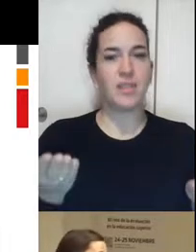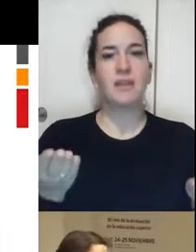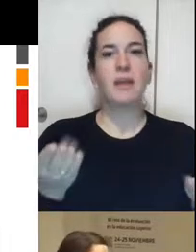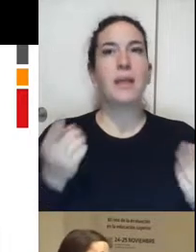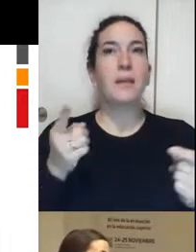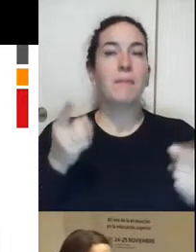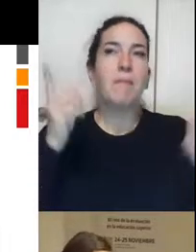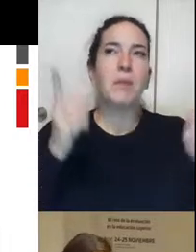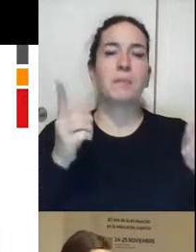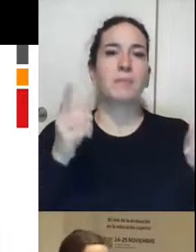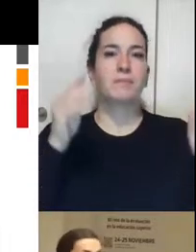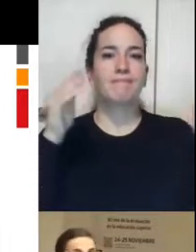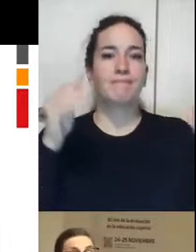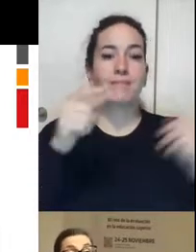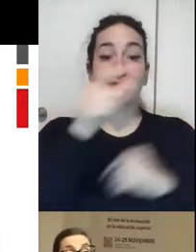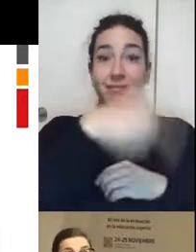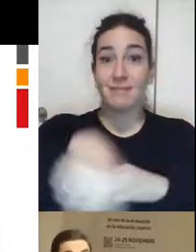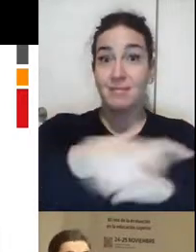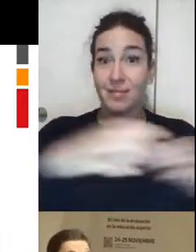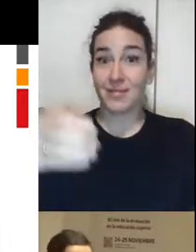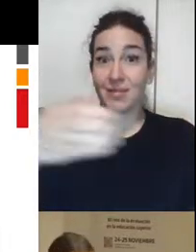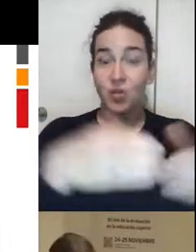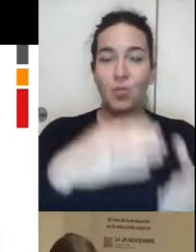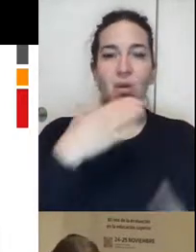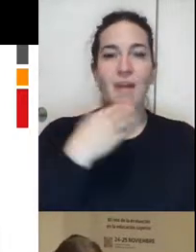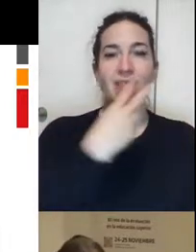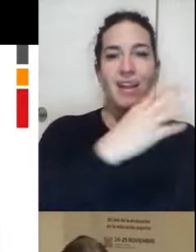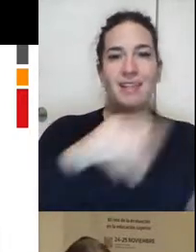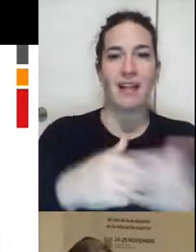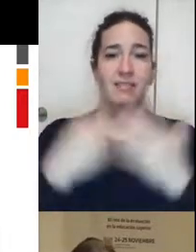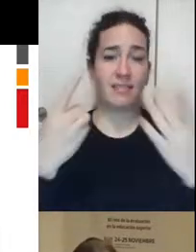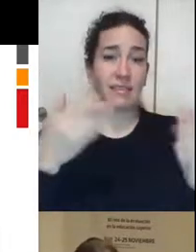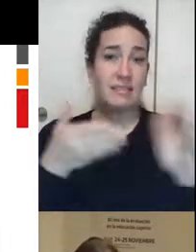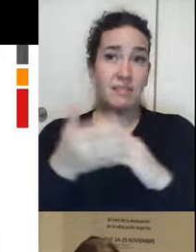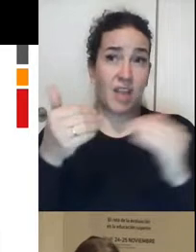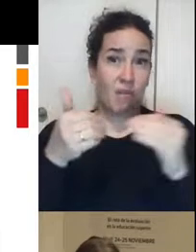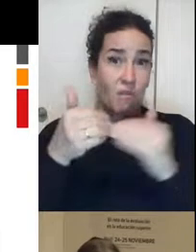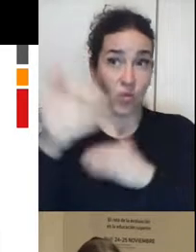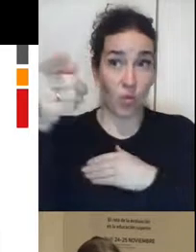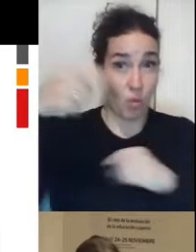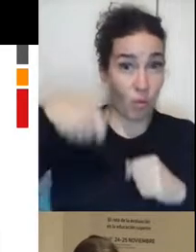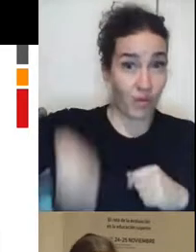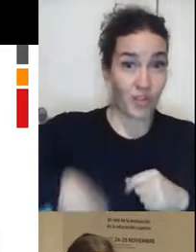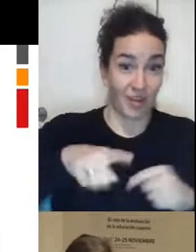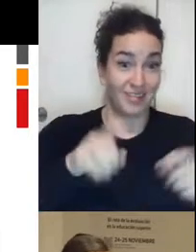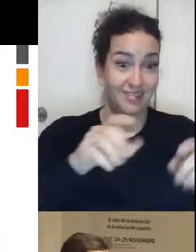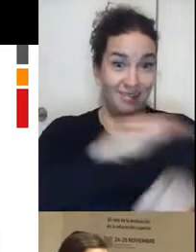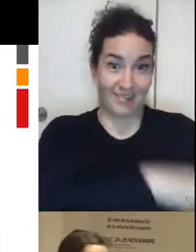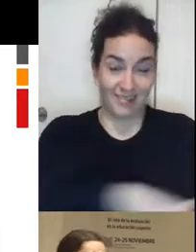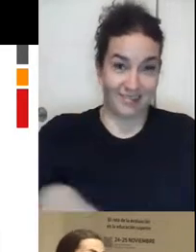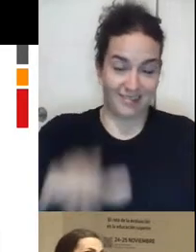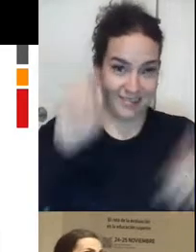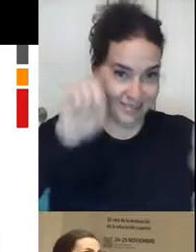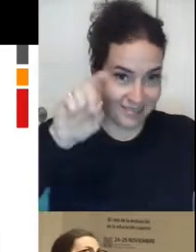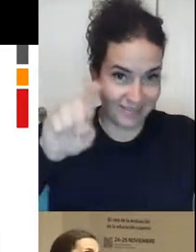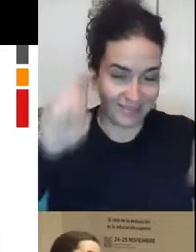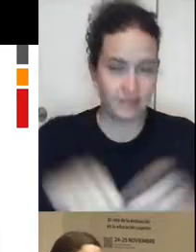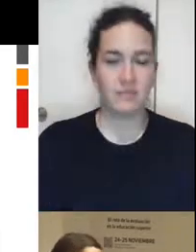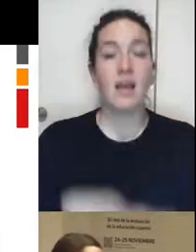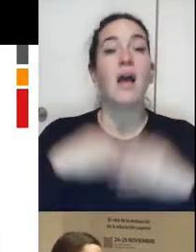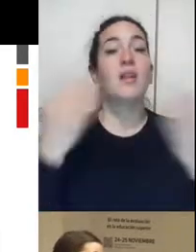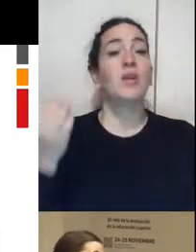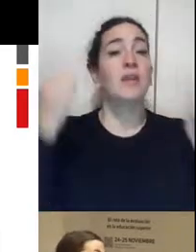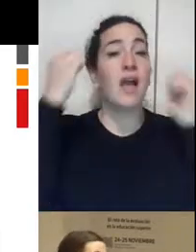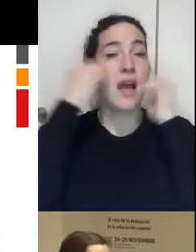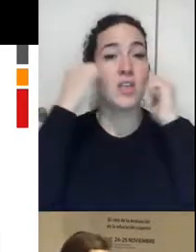público de entre 3 y 6 años, es decir, sus futuros estudiantes. Para realizar dicho relato, los estudiantes tuvieron,